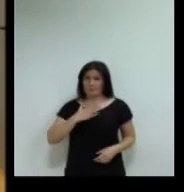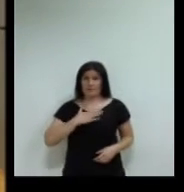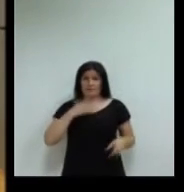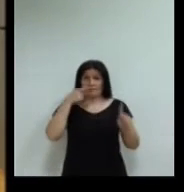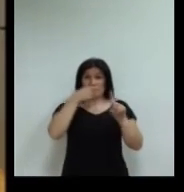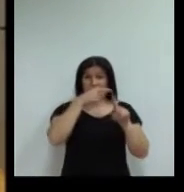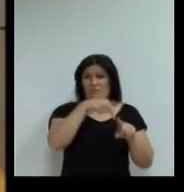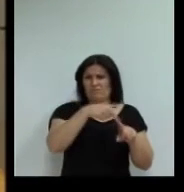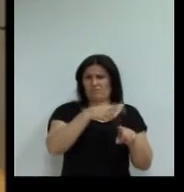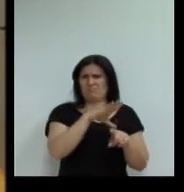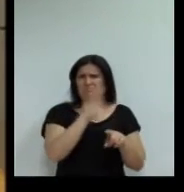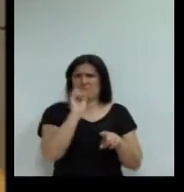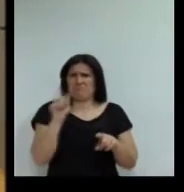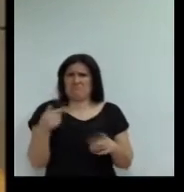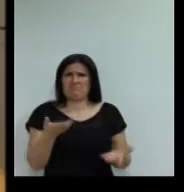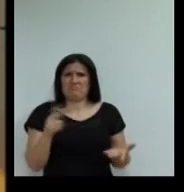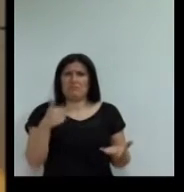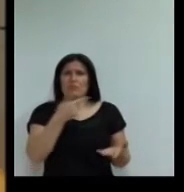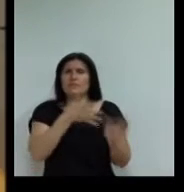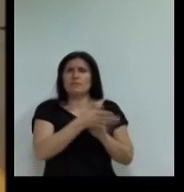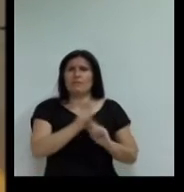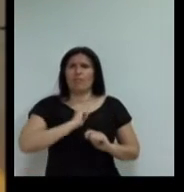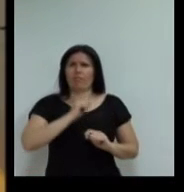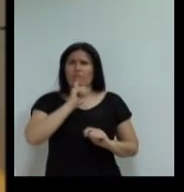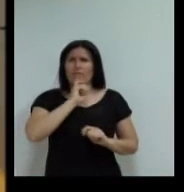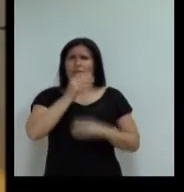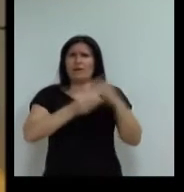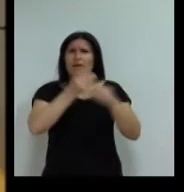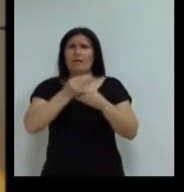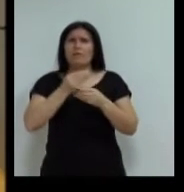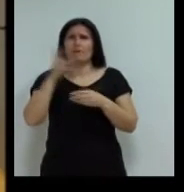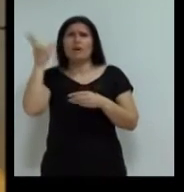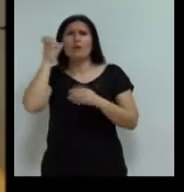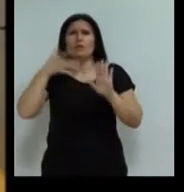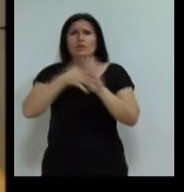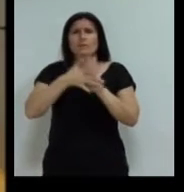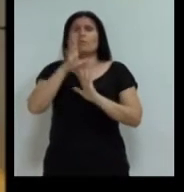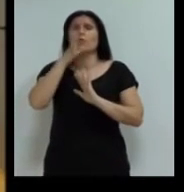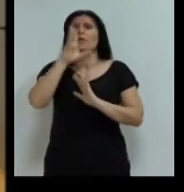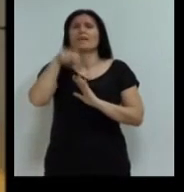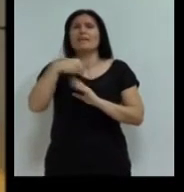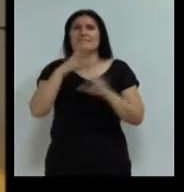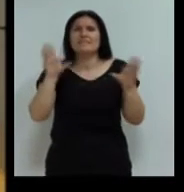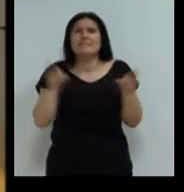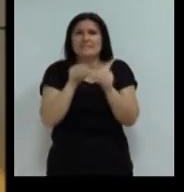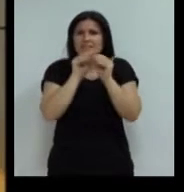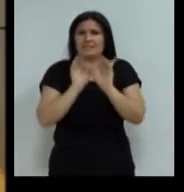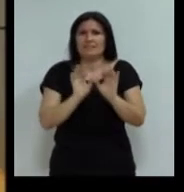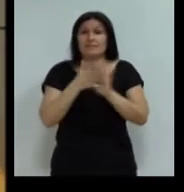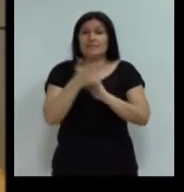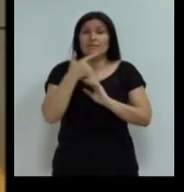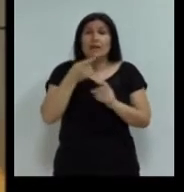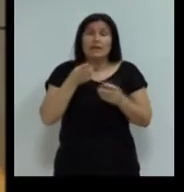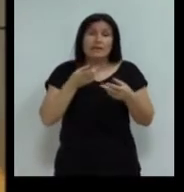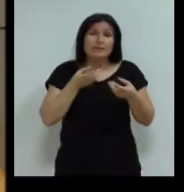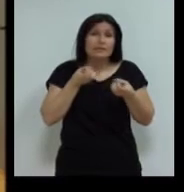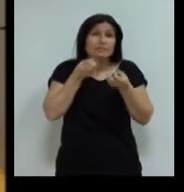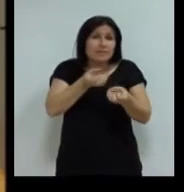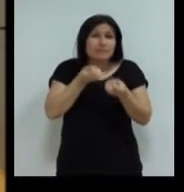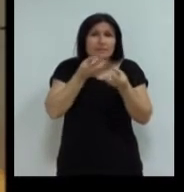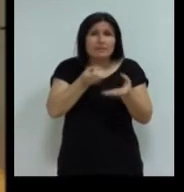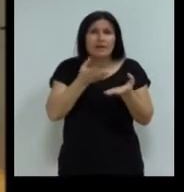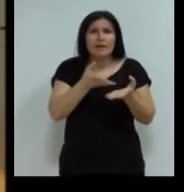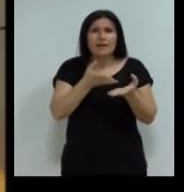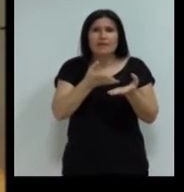eso es dificultoso hacer una audiodescripción, porque es la síntesis y es interpretar y llevar a un canal